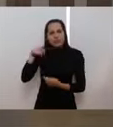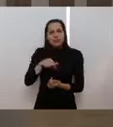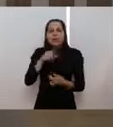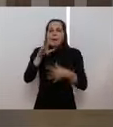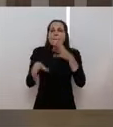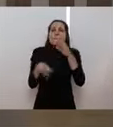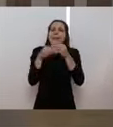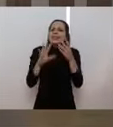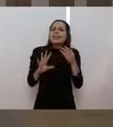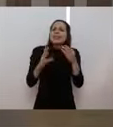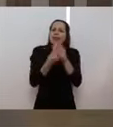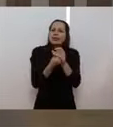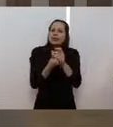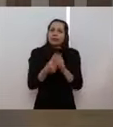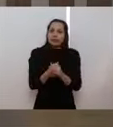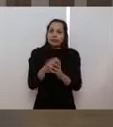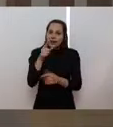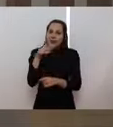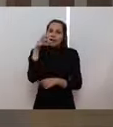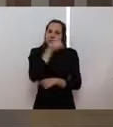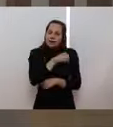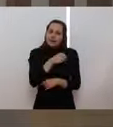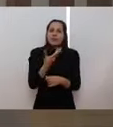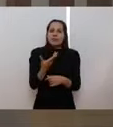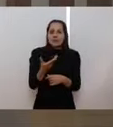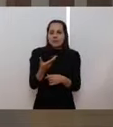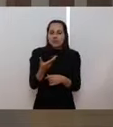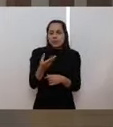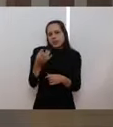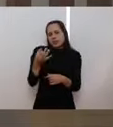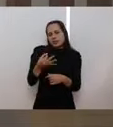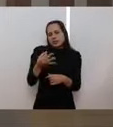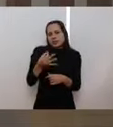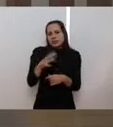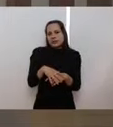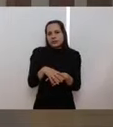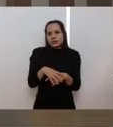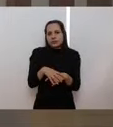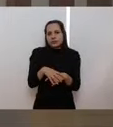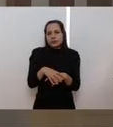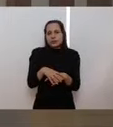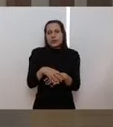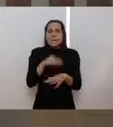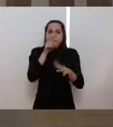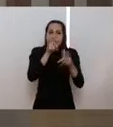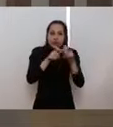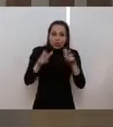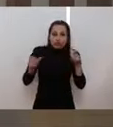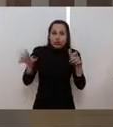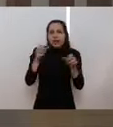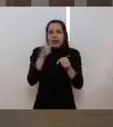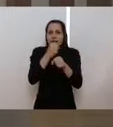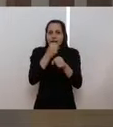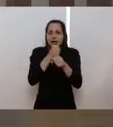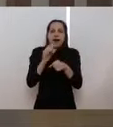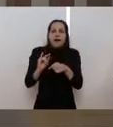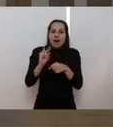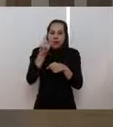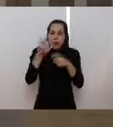aquí ustedes ven que también participamos con personal que trabaja que tiene alguna discapacidad